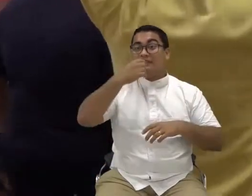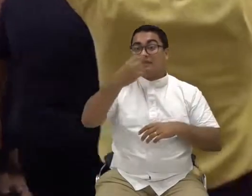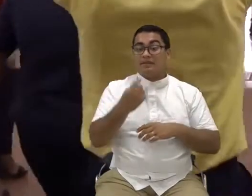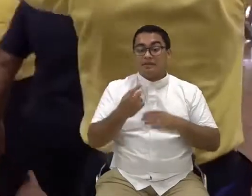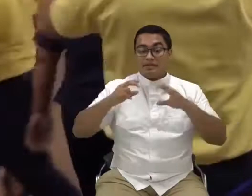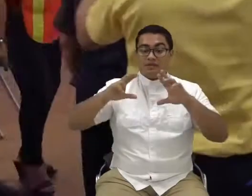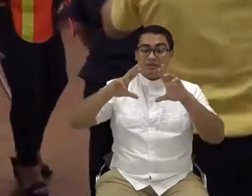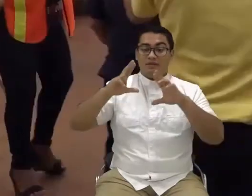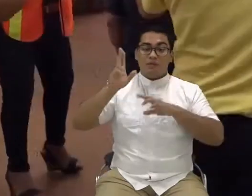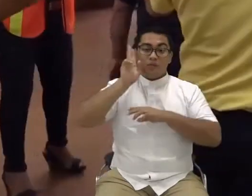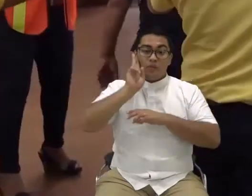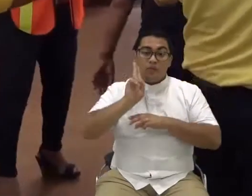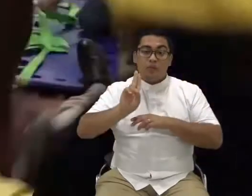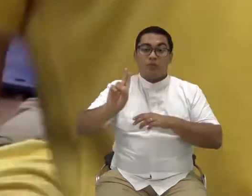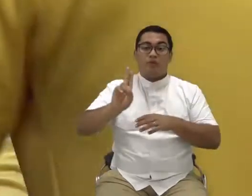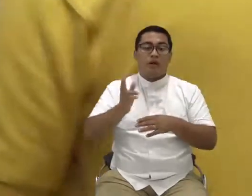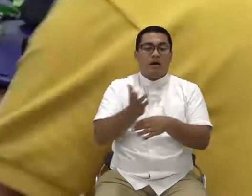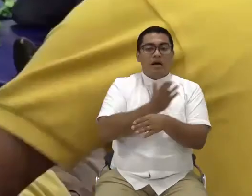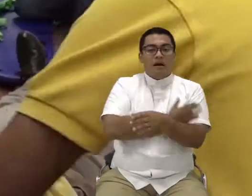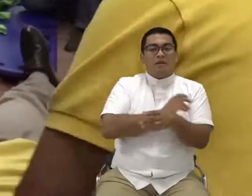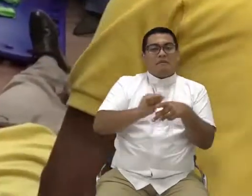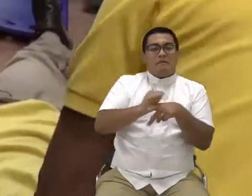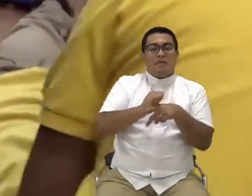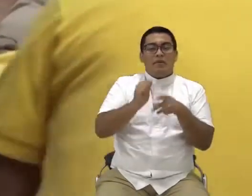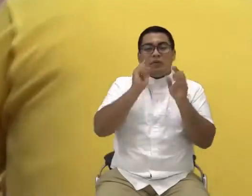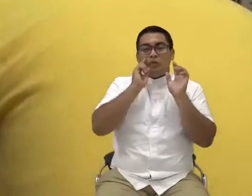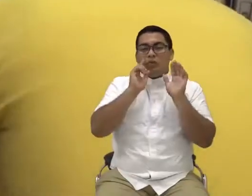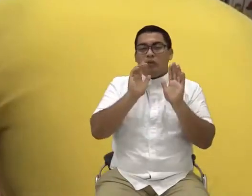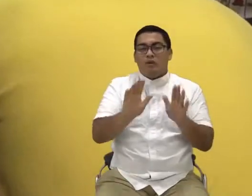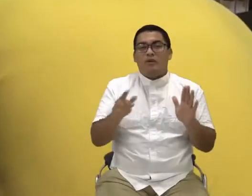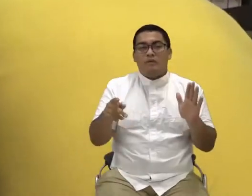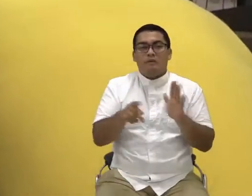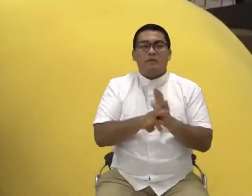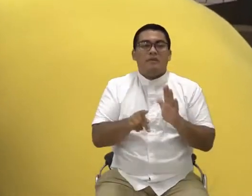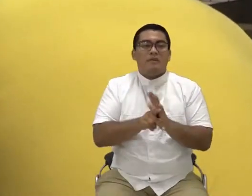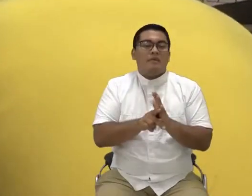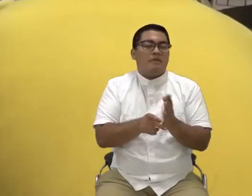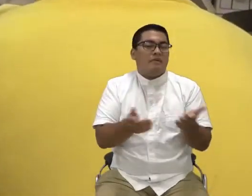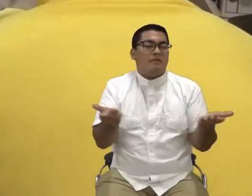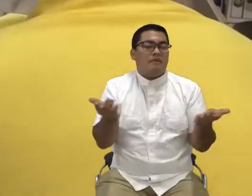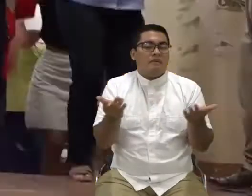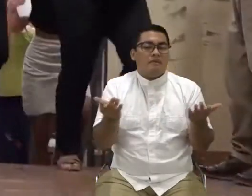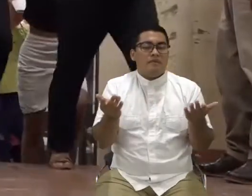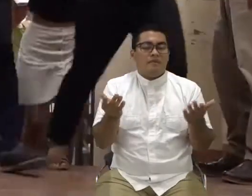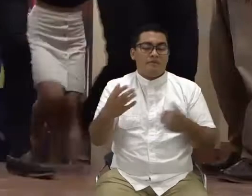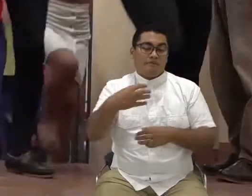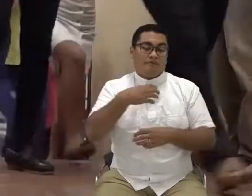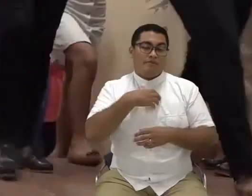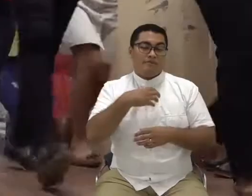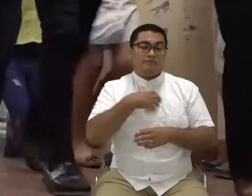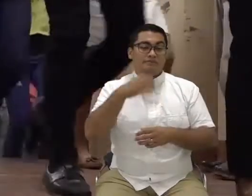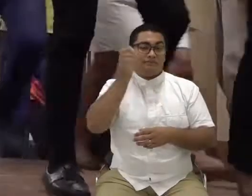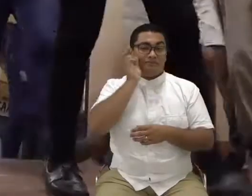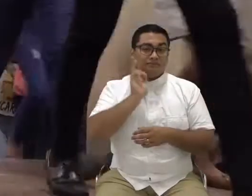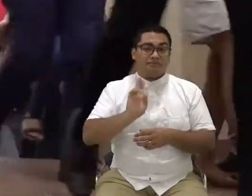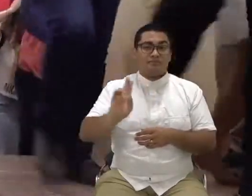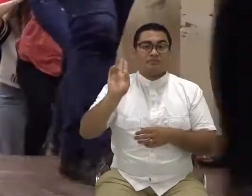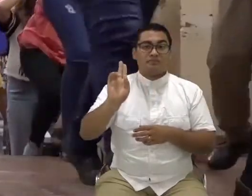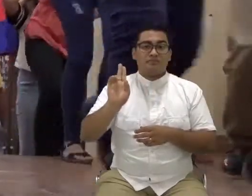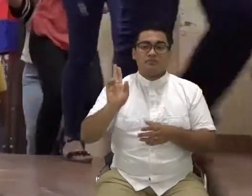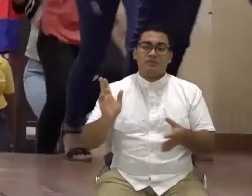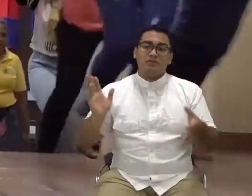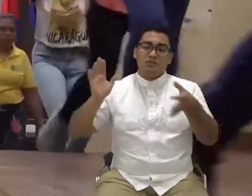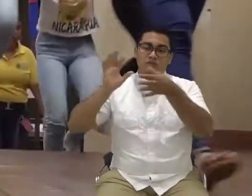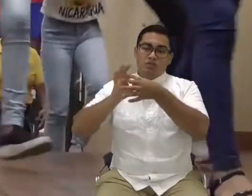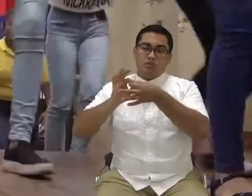riesgo, a partir primeramente de la interrelación que hemos tenido como institución